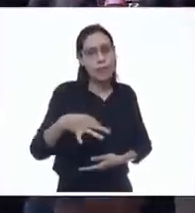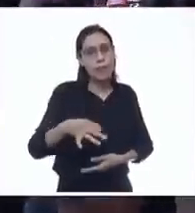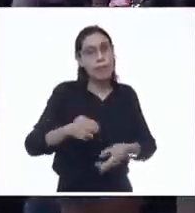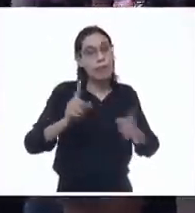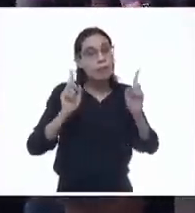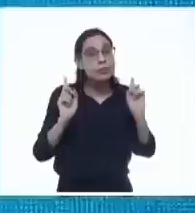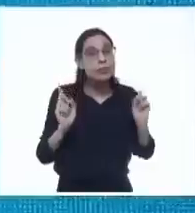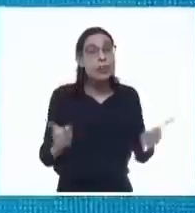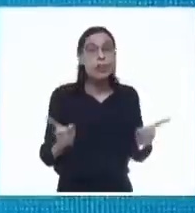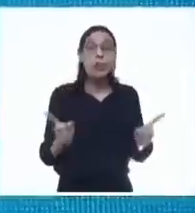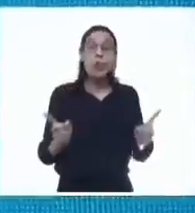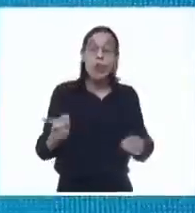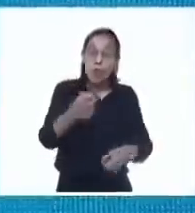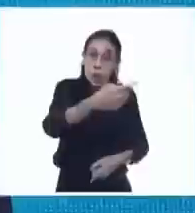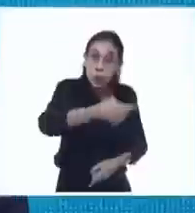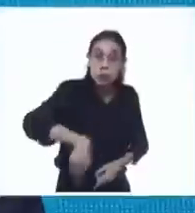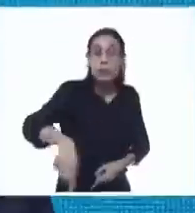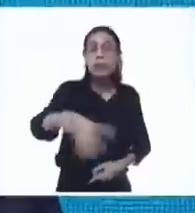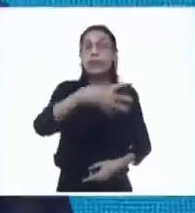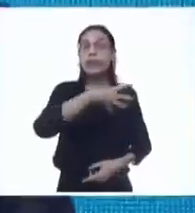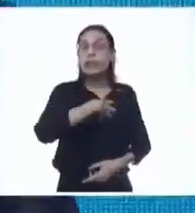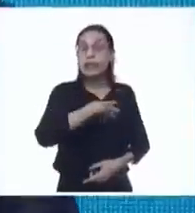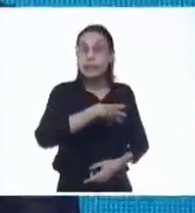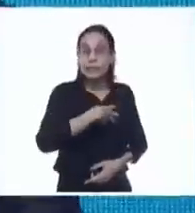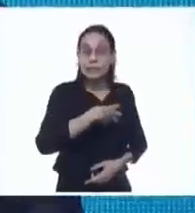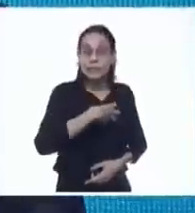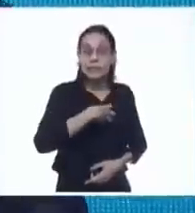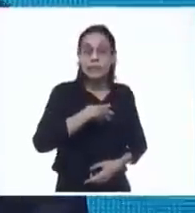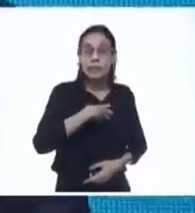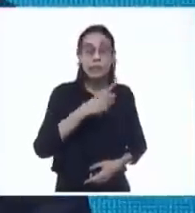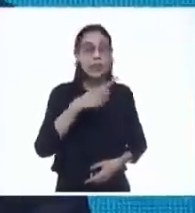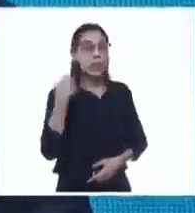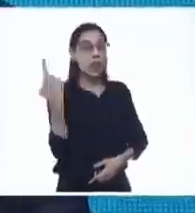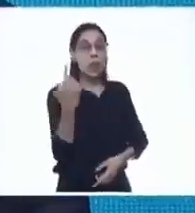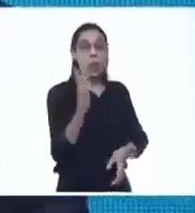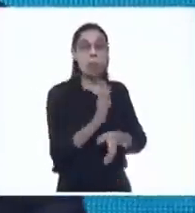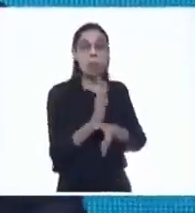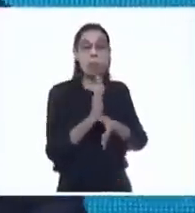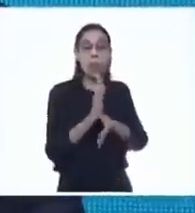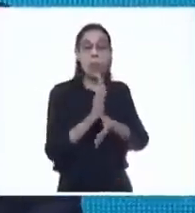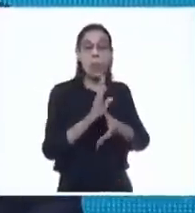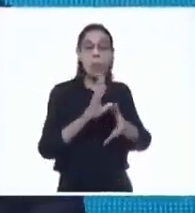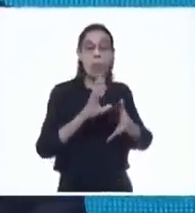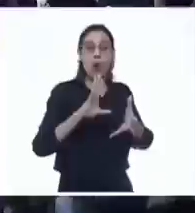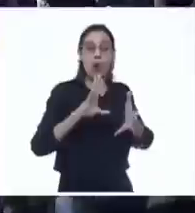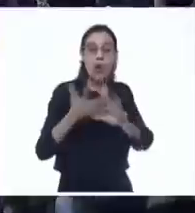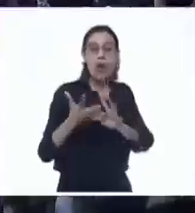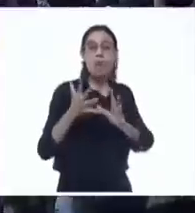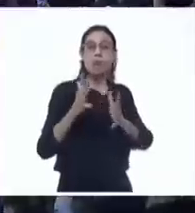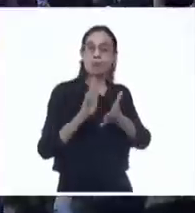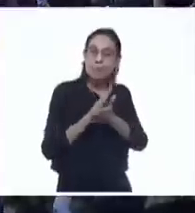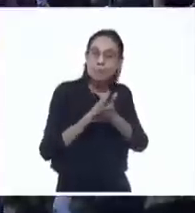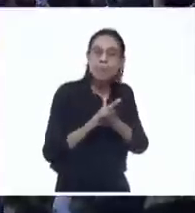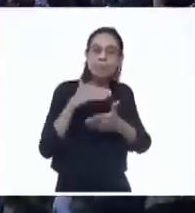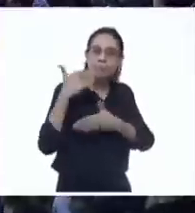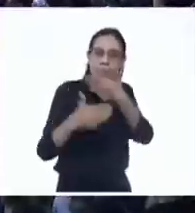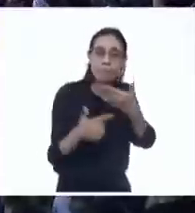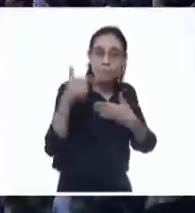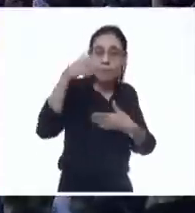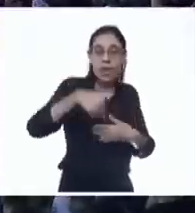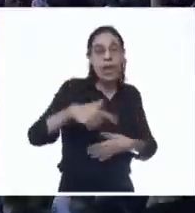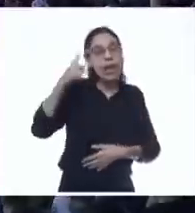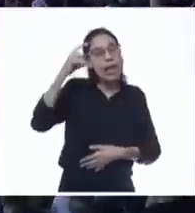creyeron que éramos la mejor herramienta para, a partir del 10 de diciembre, empezar